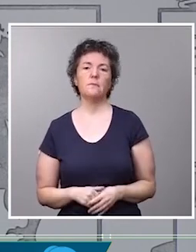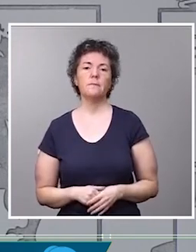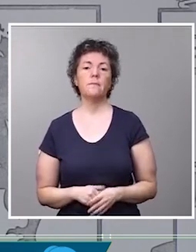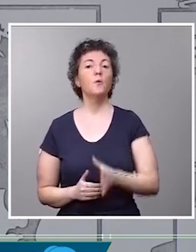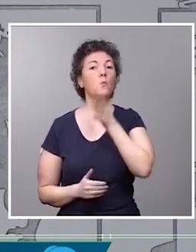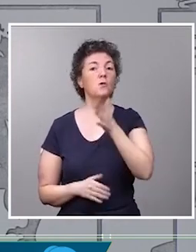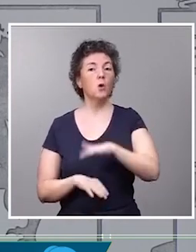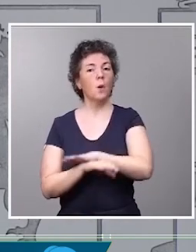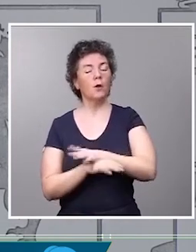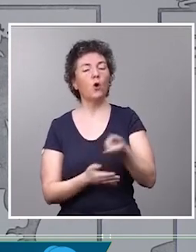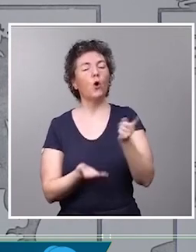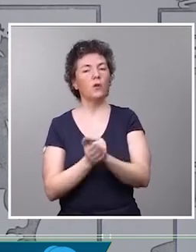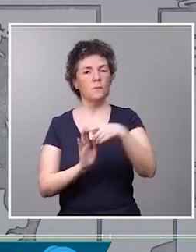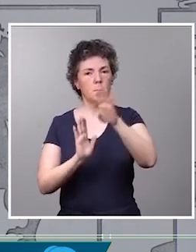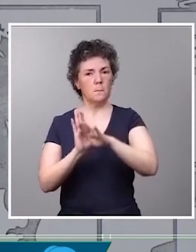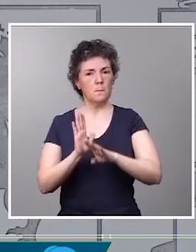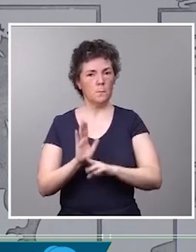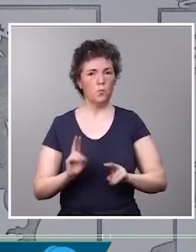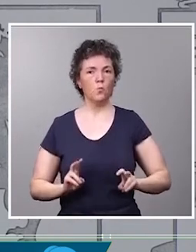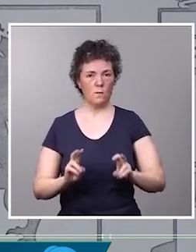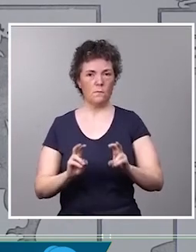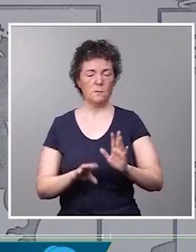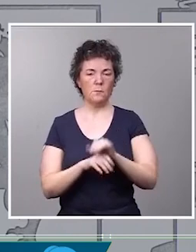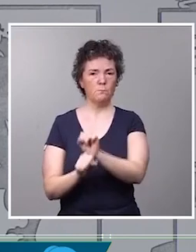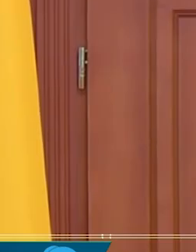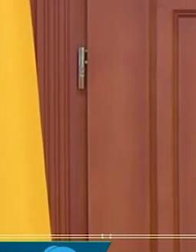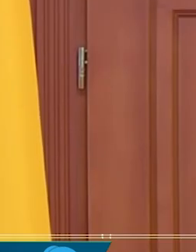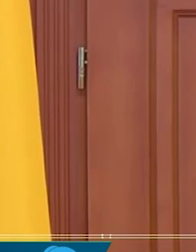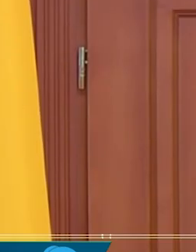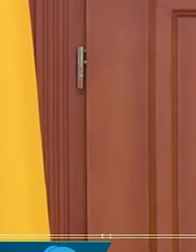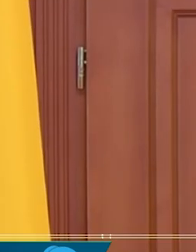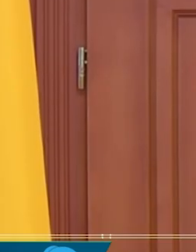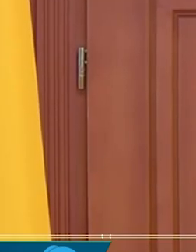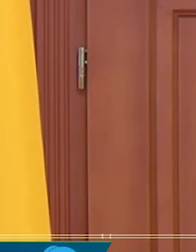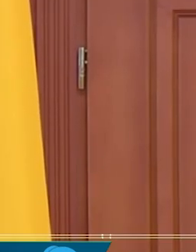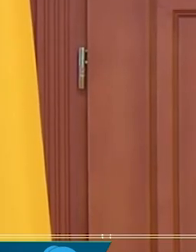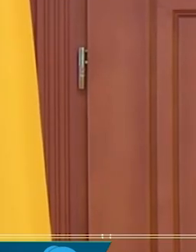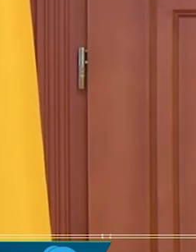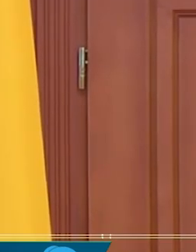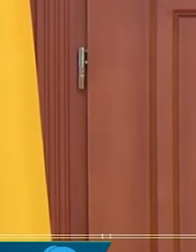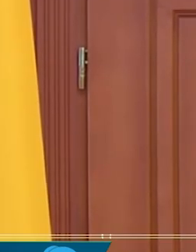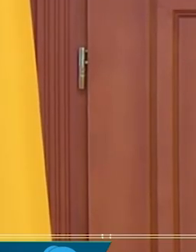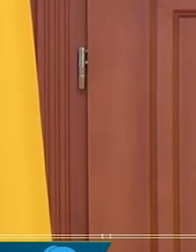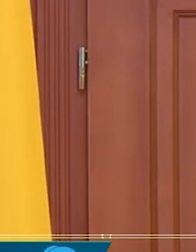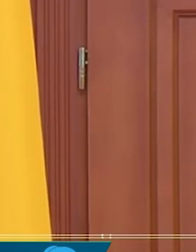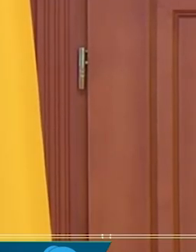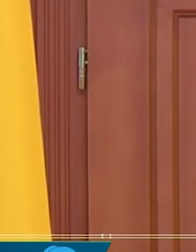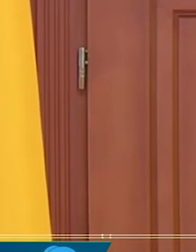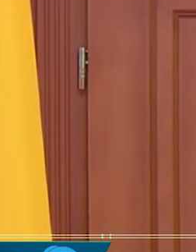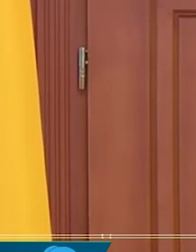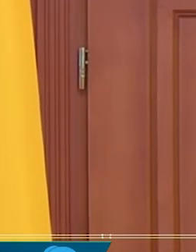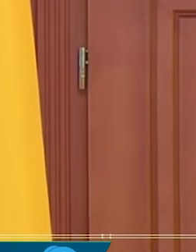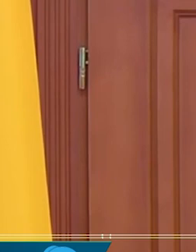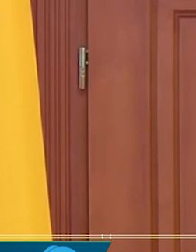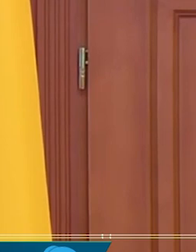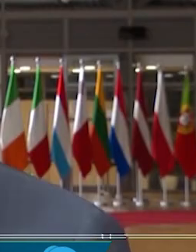cortar radicalmente el gasto corriente, donde la mayoría de todas estas ayudas son de gasto corriente, no son